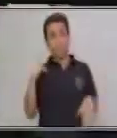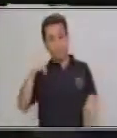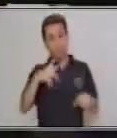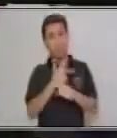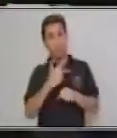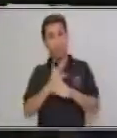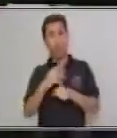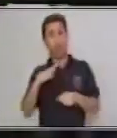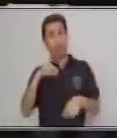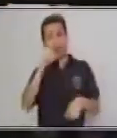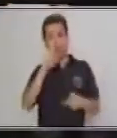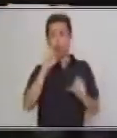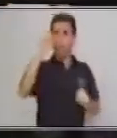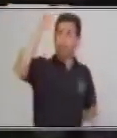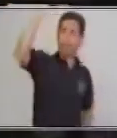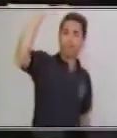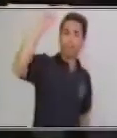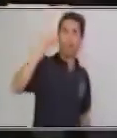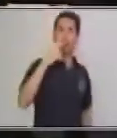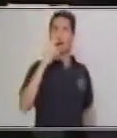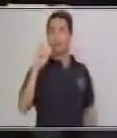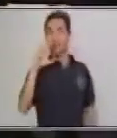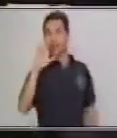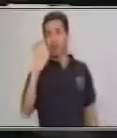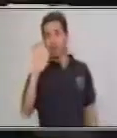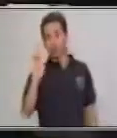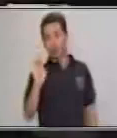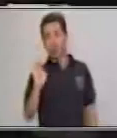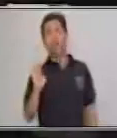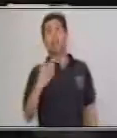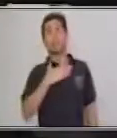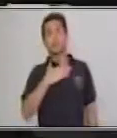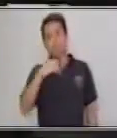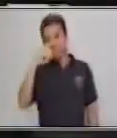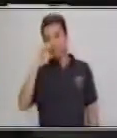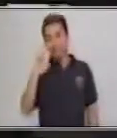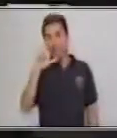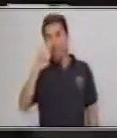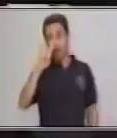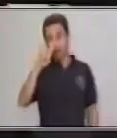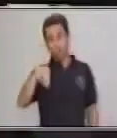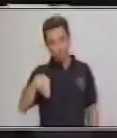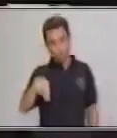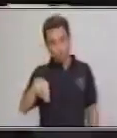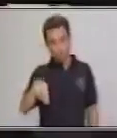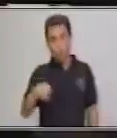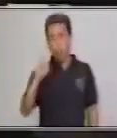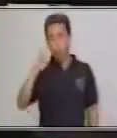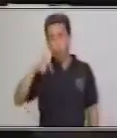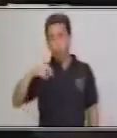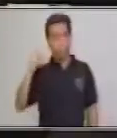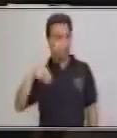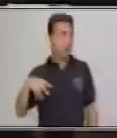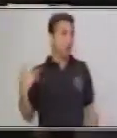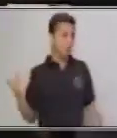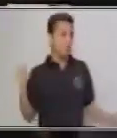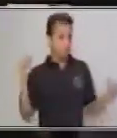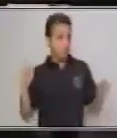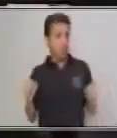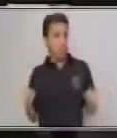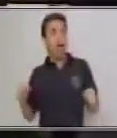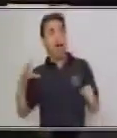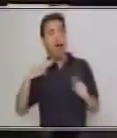también es correspondida, se agrega acá al mito. También tenemos otros mitos que pertenecen